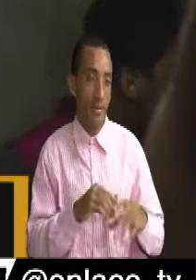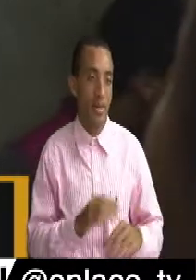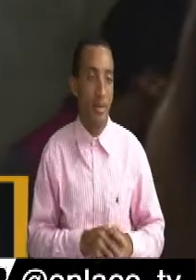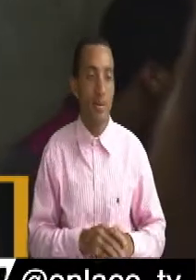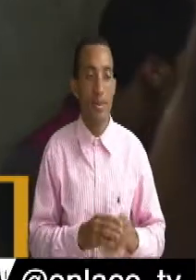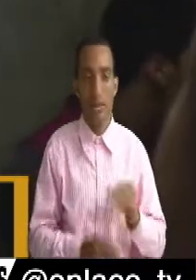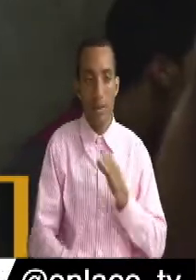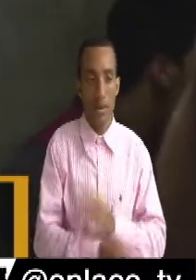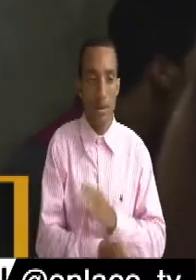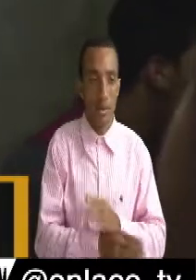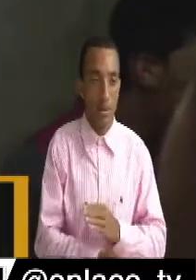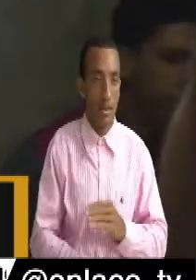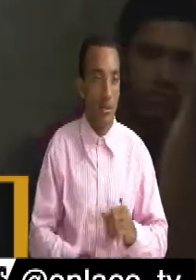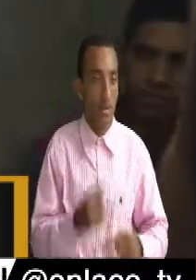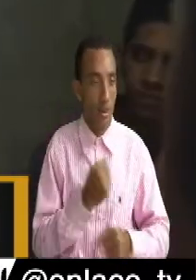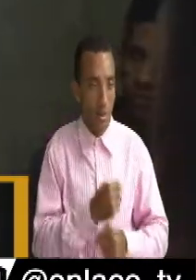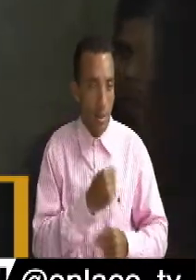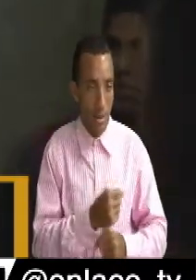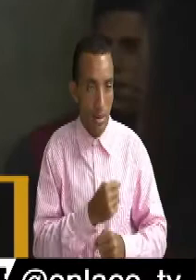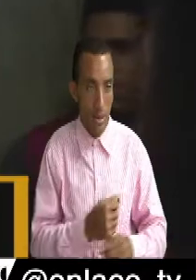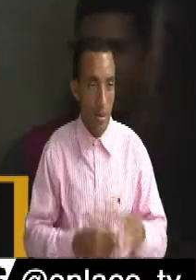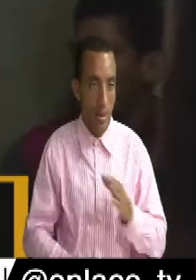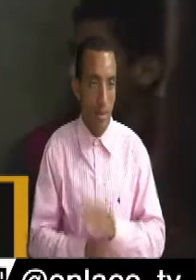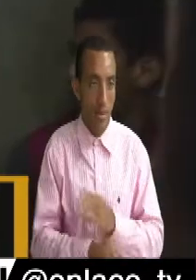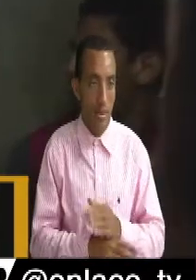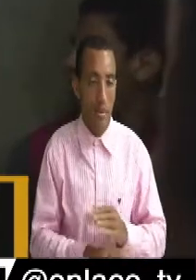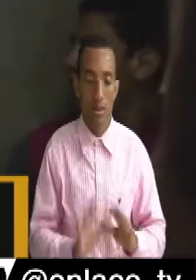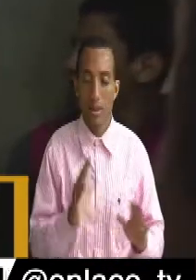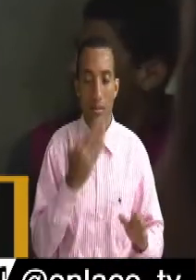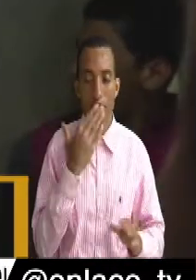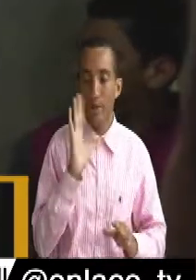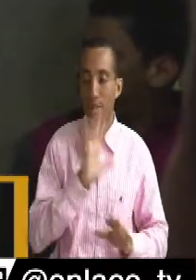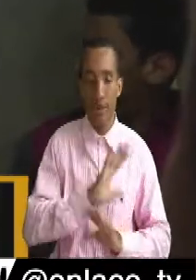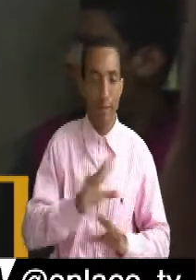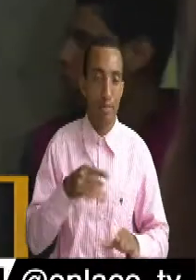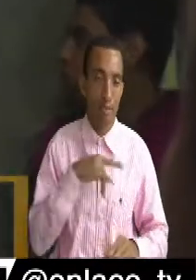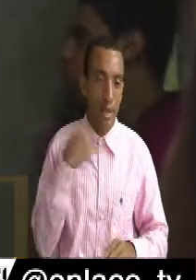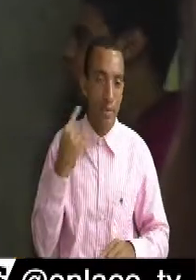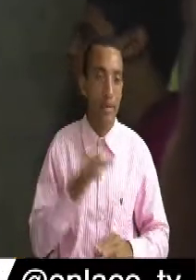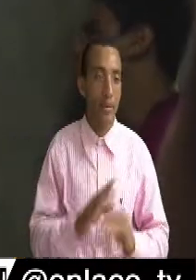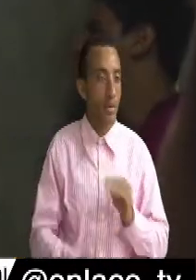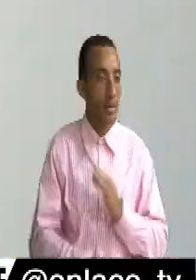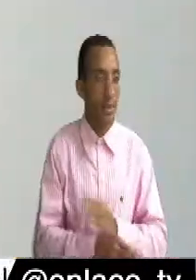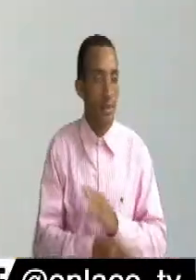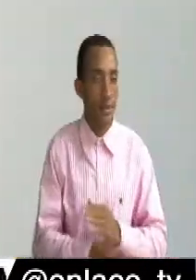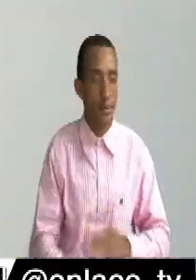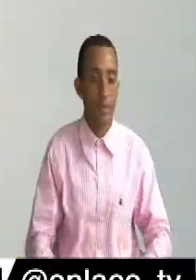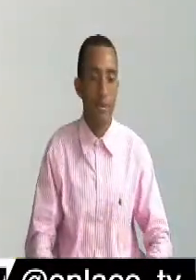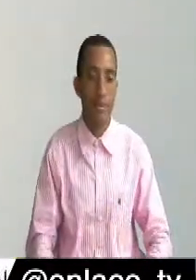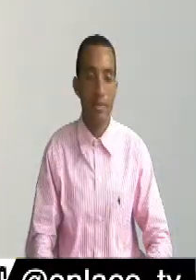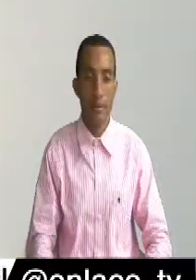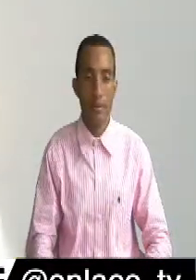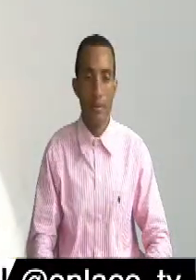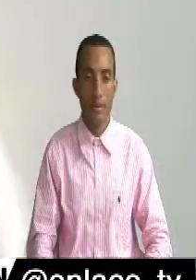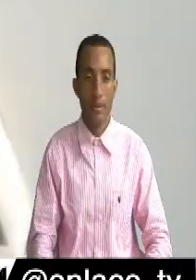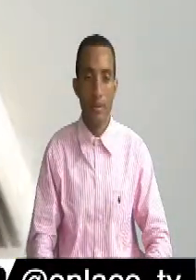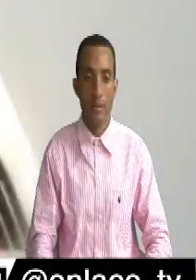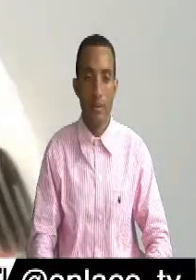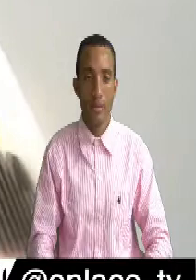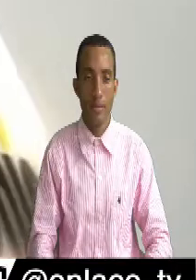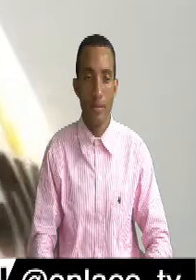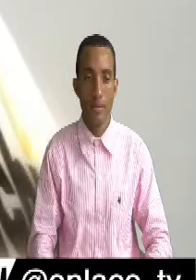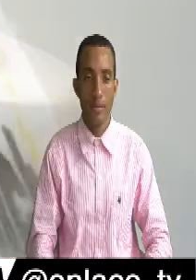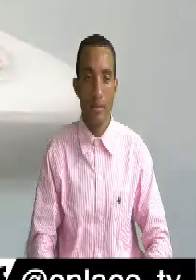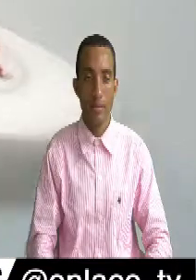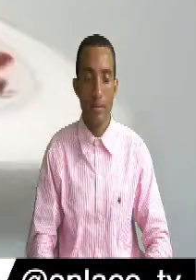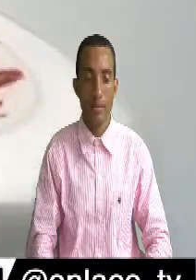seguir trabajando, dejar esto atrás y como estamos vivos, darla toda. Hasta aquí los deportes, con